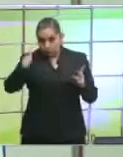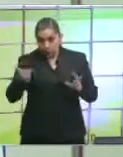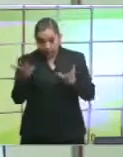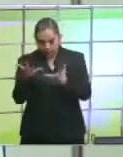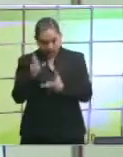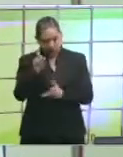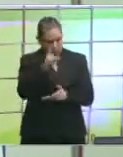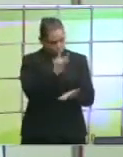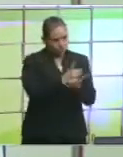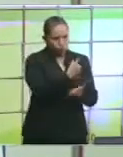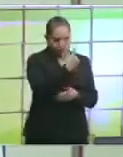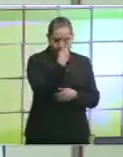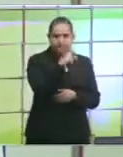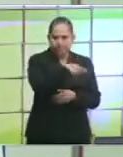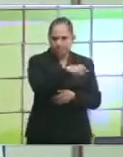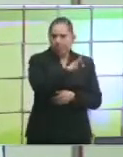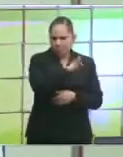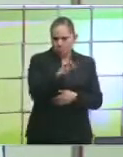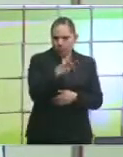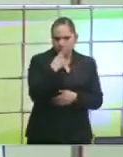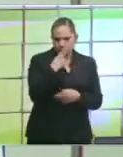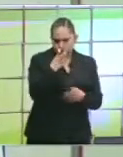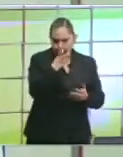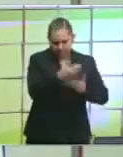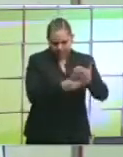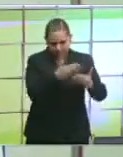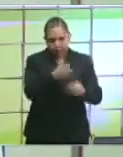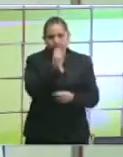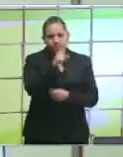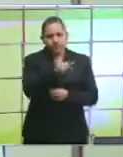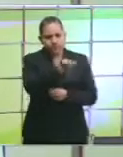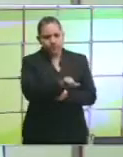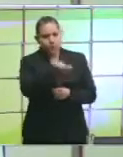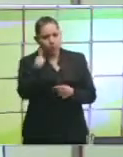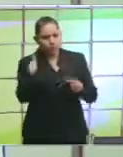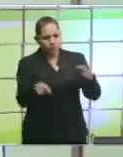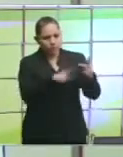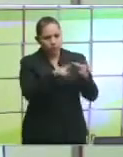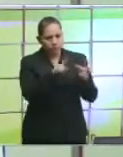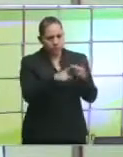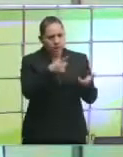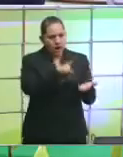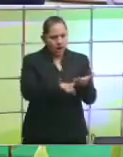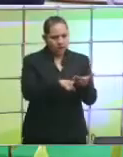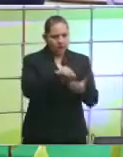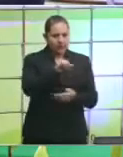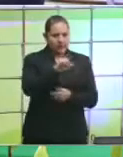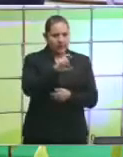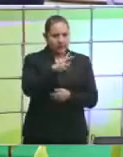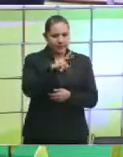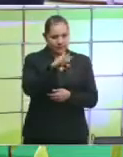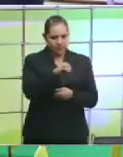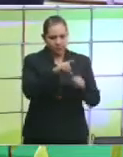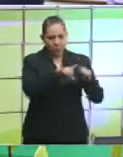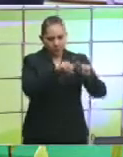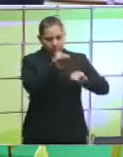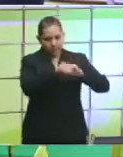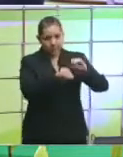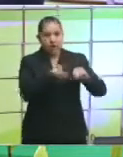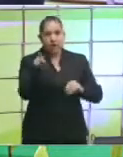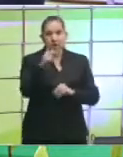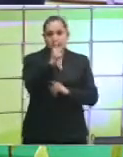otro que parece trivial y no lo es es el de tener archivos operativos el poder judicial